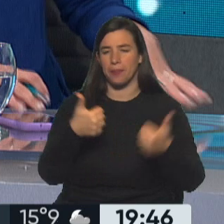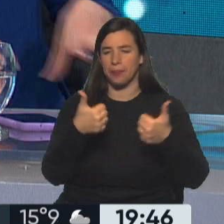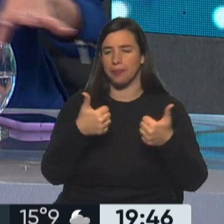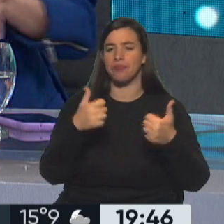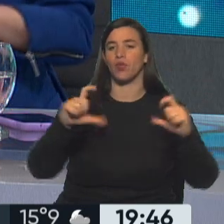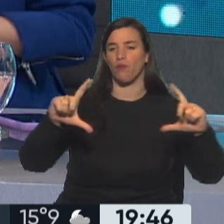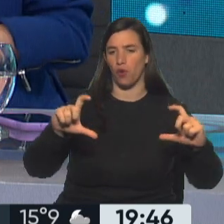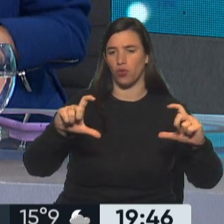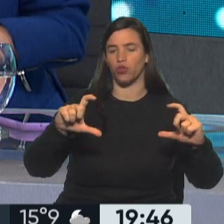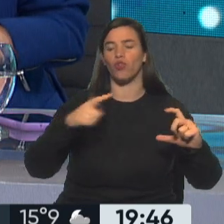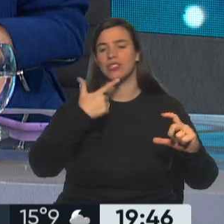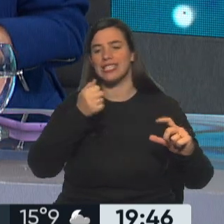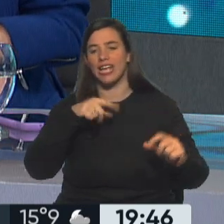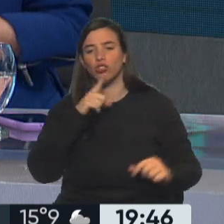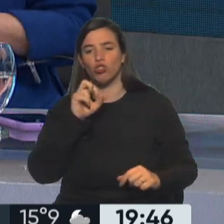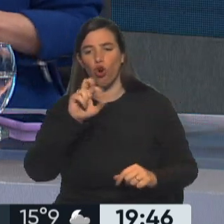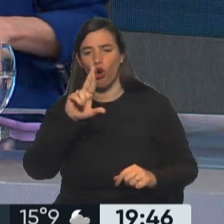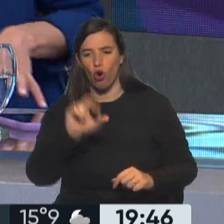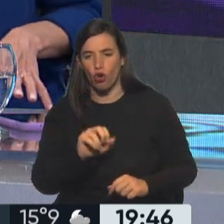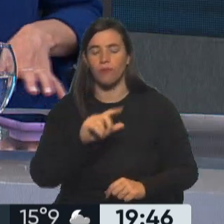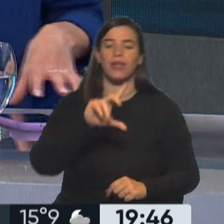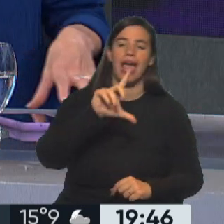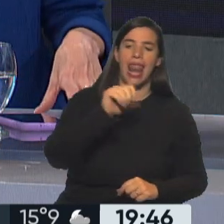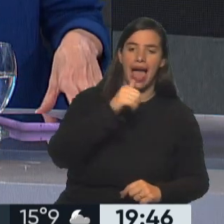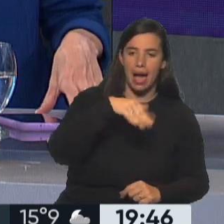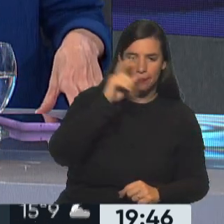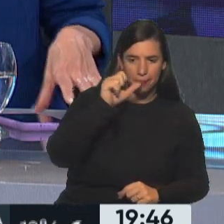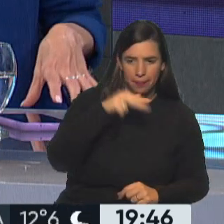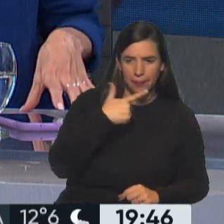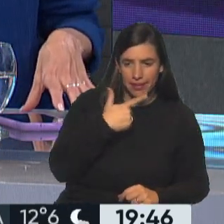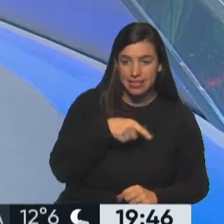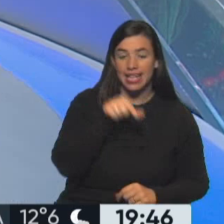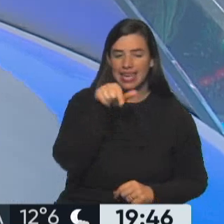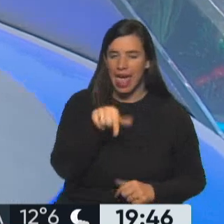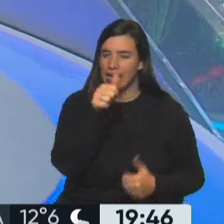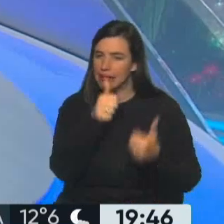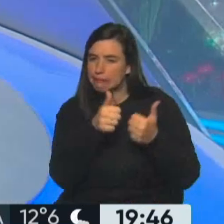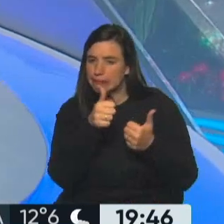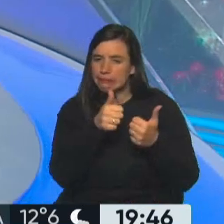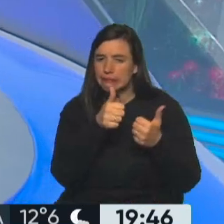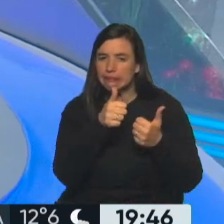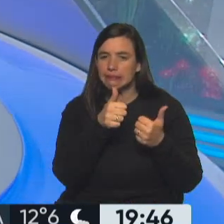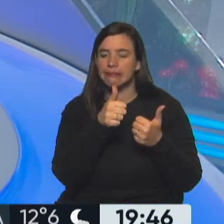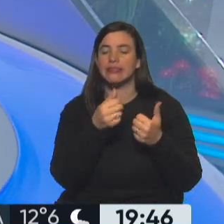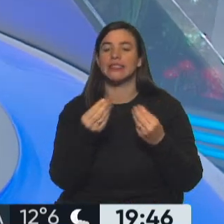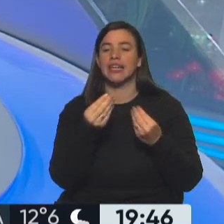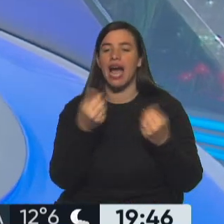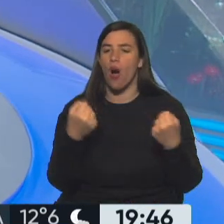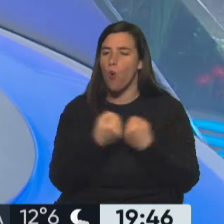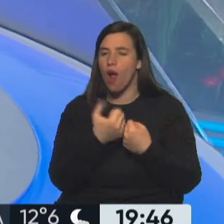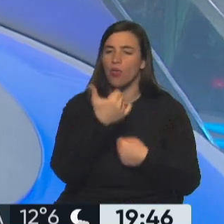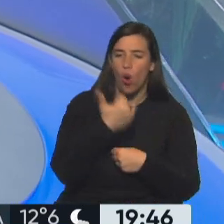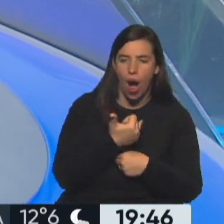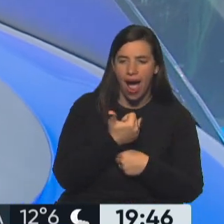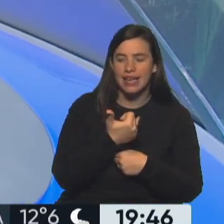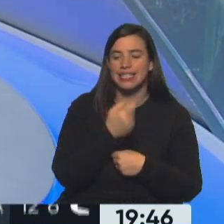Santoro con Matías Lamens, y ahí se está dirimiendo la cuestión de hay acuerdo entre quien tiene